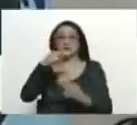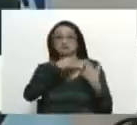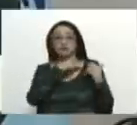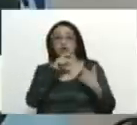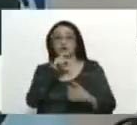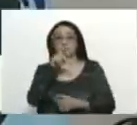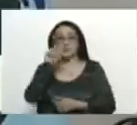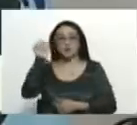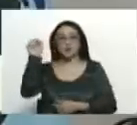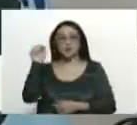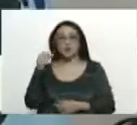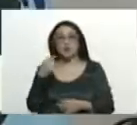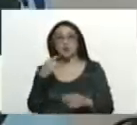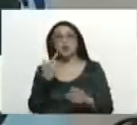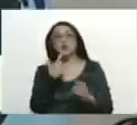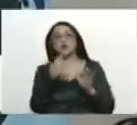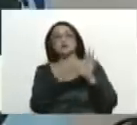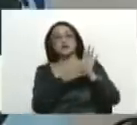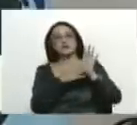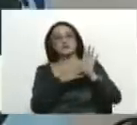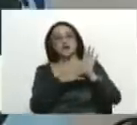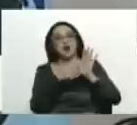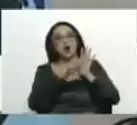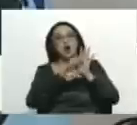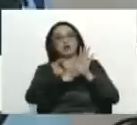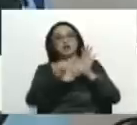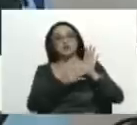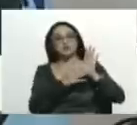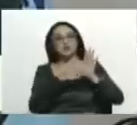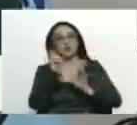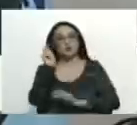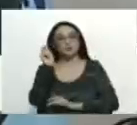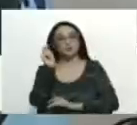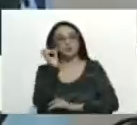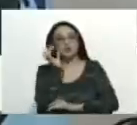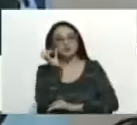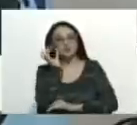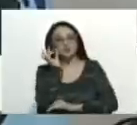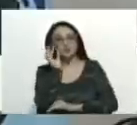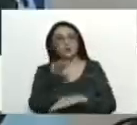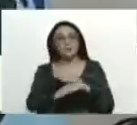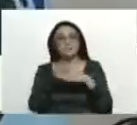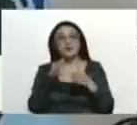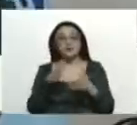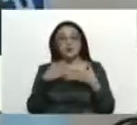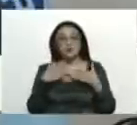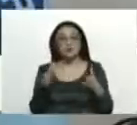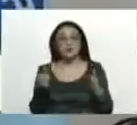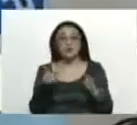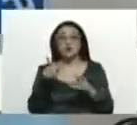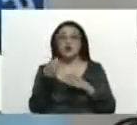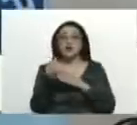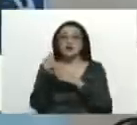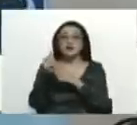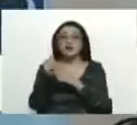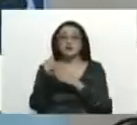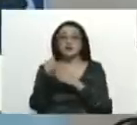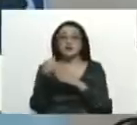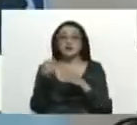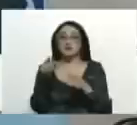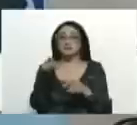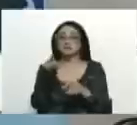tal como lo establece la Constitución de la República bolivariana de Venezuela del Ministerio Público como líder de la acción